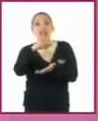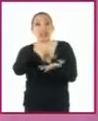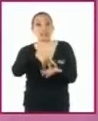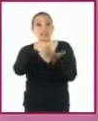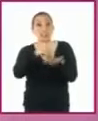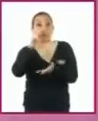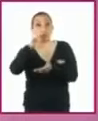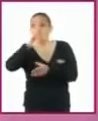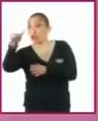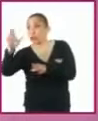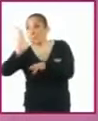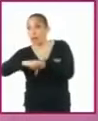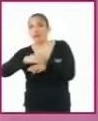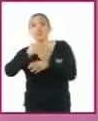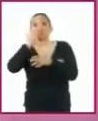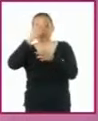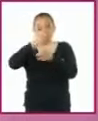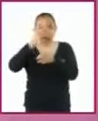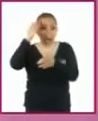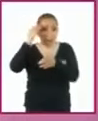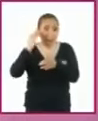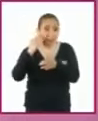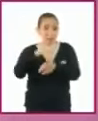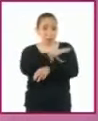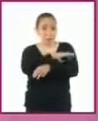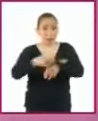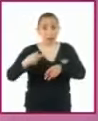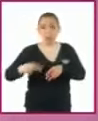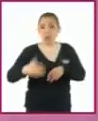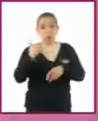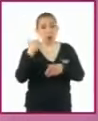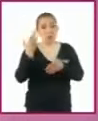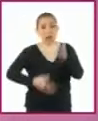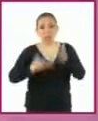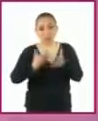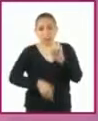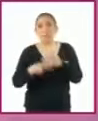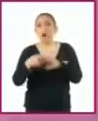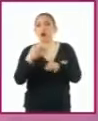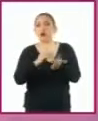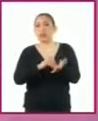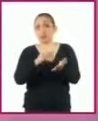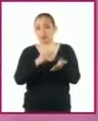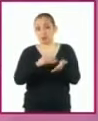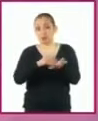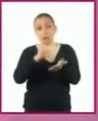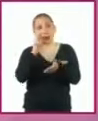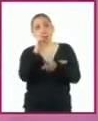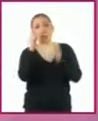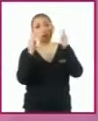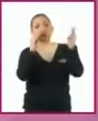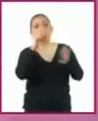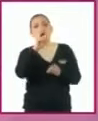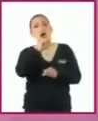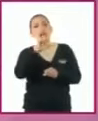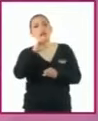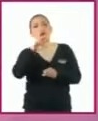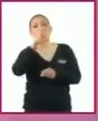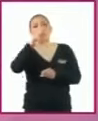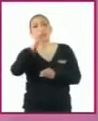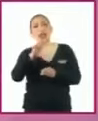encontraron piezas completas de su cabeza, brazos y pies. Actualmente, podemos admirarla en el Museo del Louvre, en